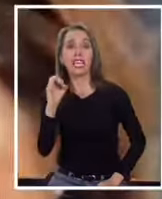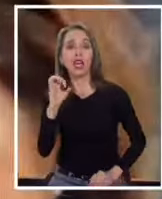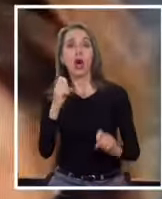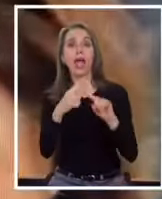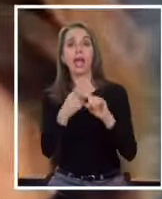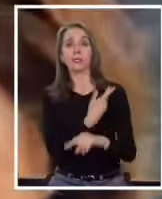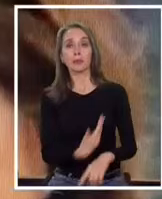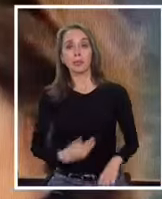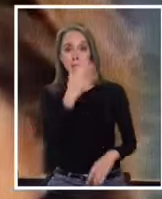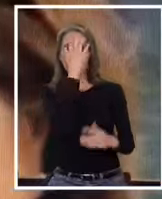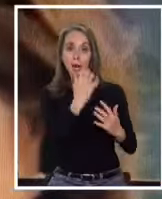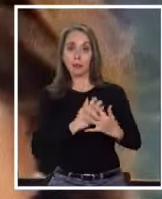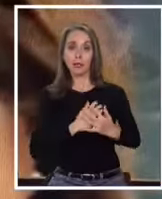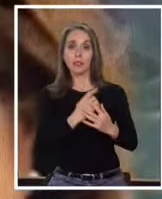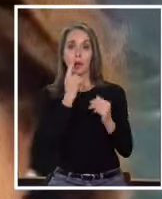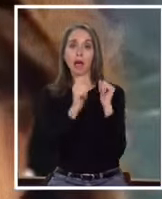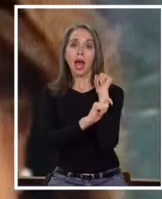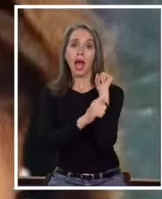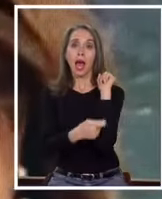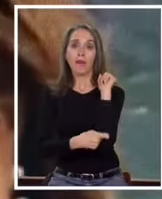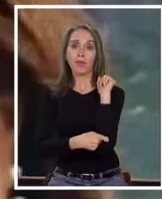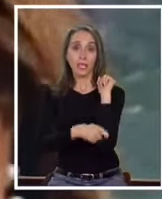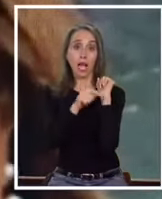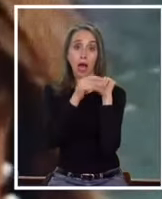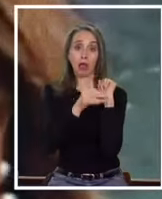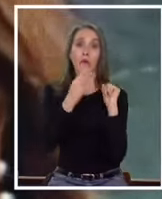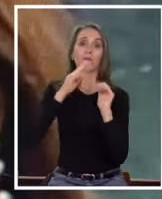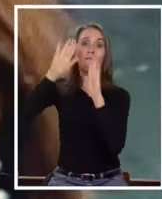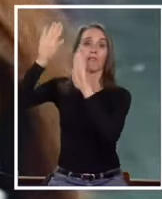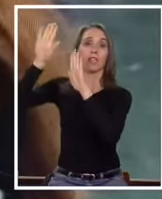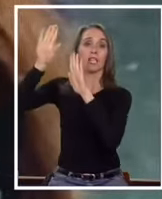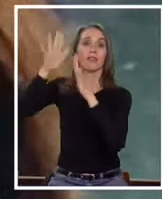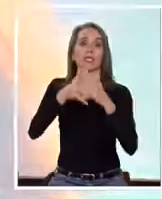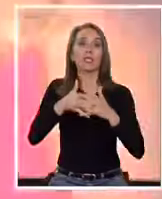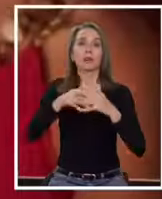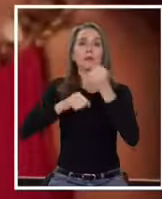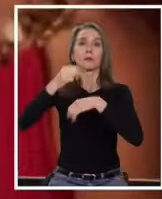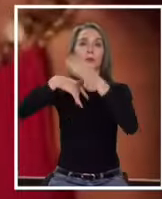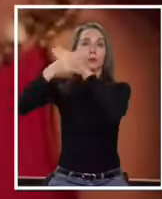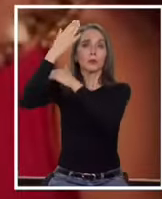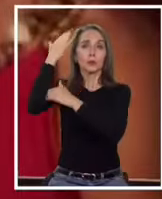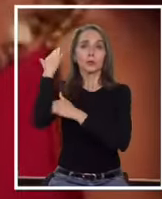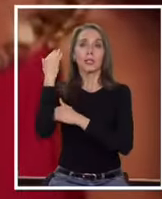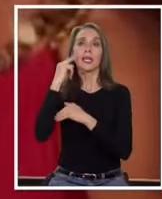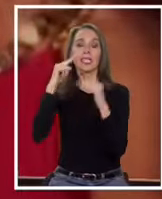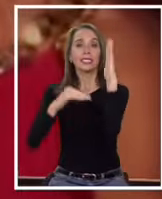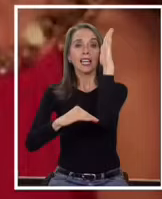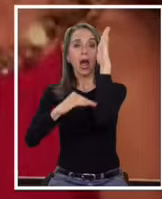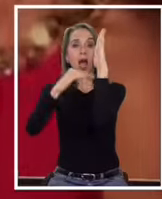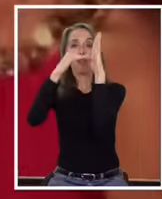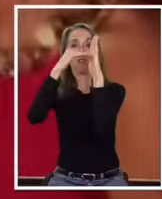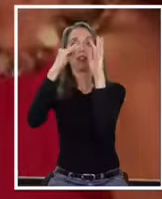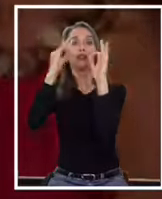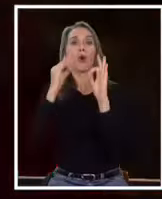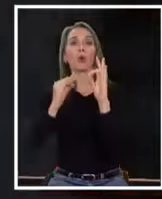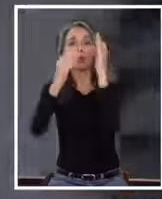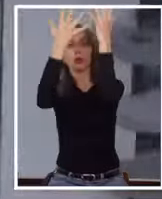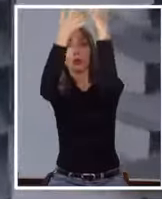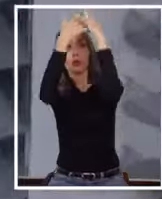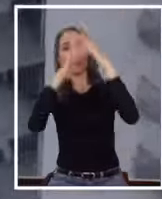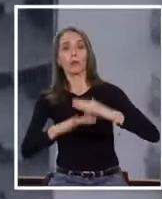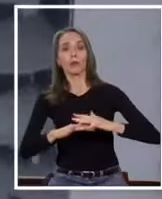Michelle Bachelet. El abogado, radicado en Estados Unidos hace décadas, se encontraba en el edificio al momento del